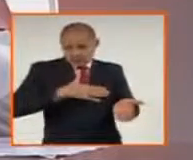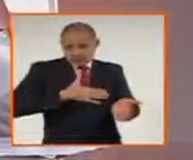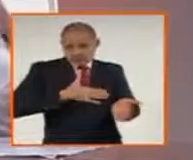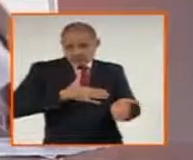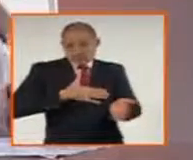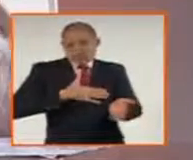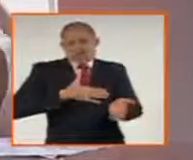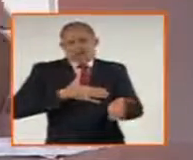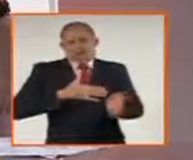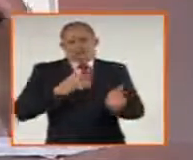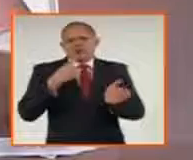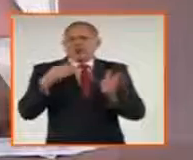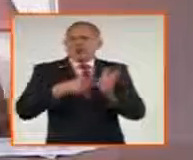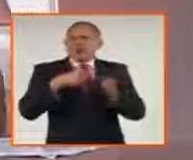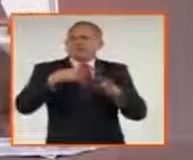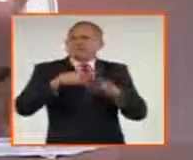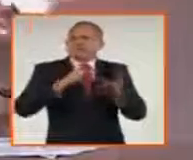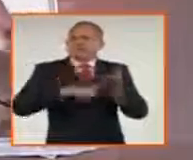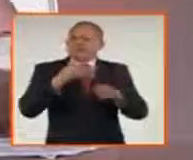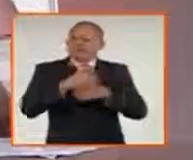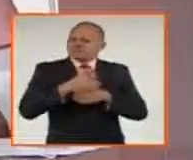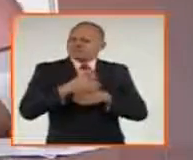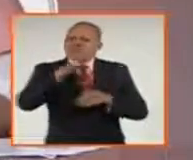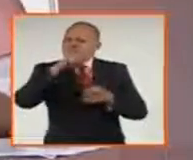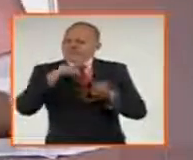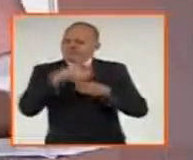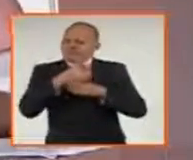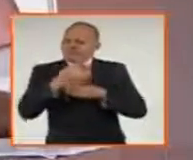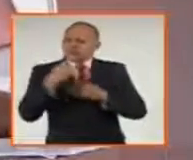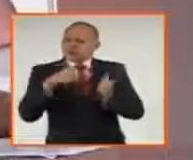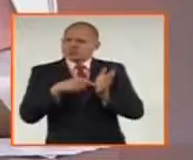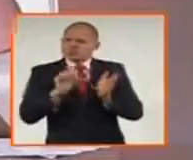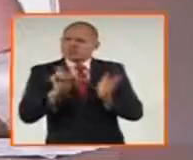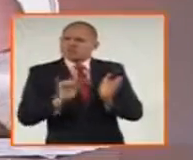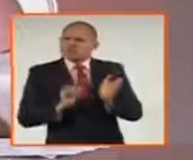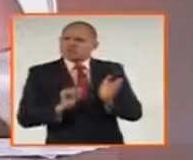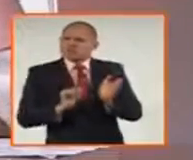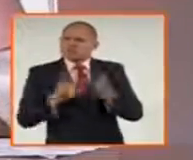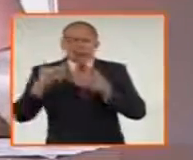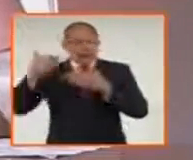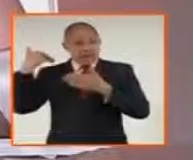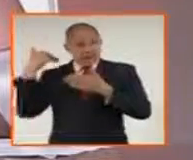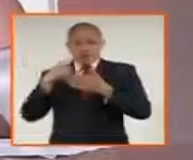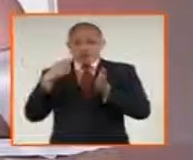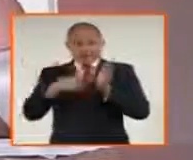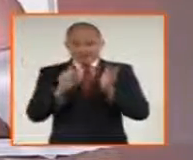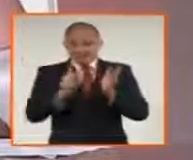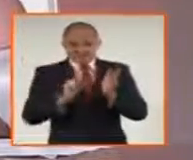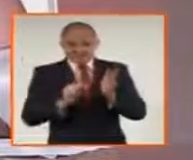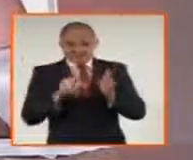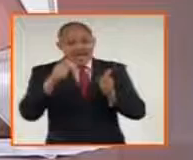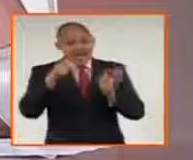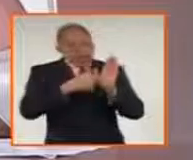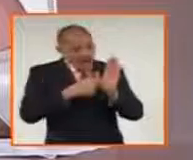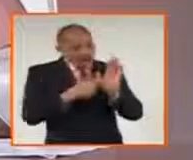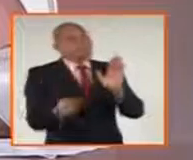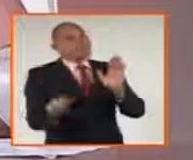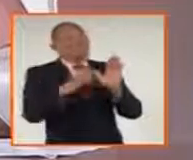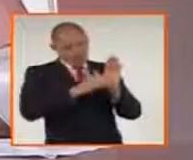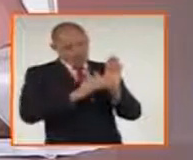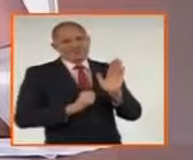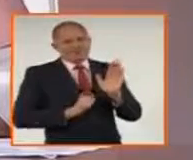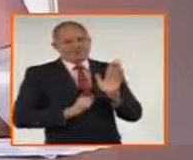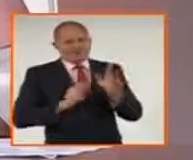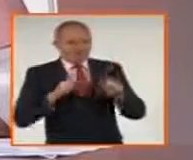del papel que siempre se le atribuye en los cuentos infantiles a las madrastras, hay muchas mujeres en Cuba que han